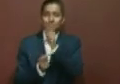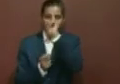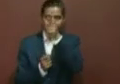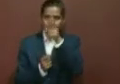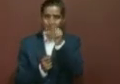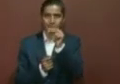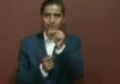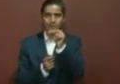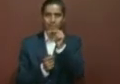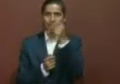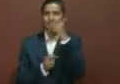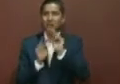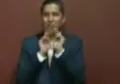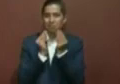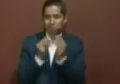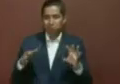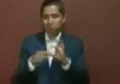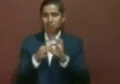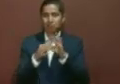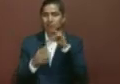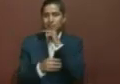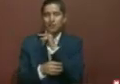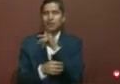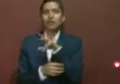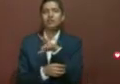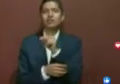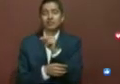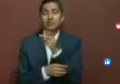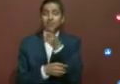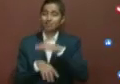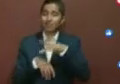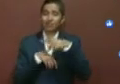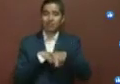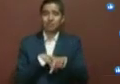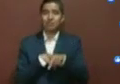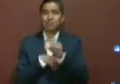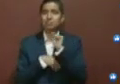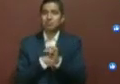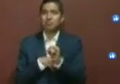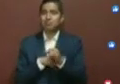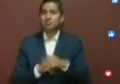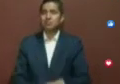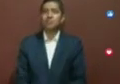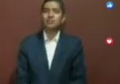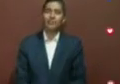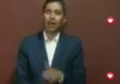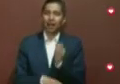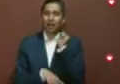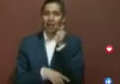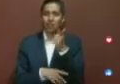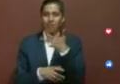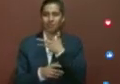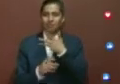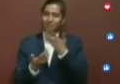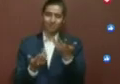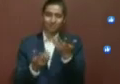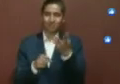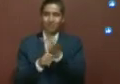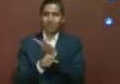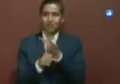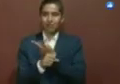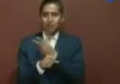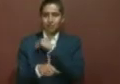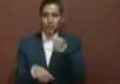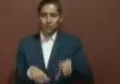actividades ilícitas, que puede ser altamente riesgoso. En algunos casos el